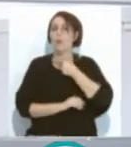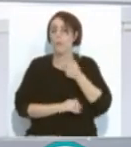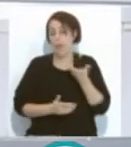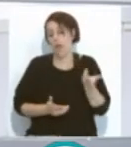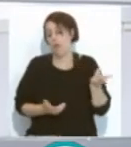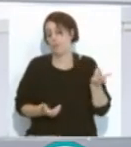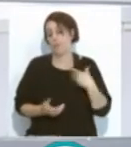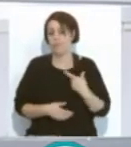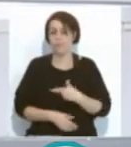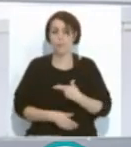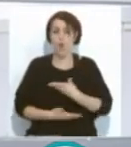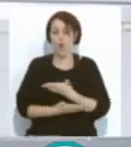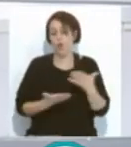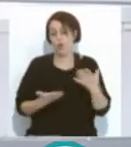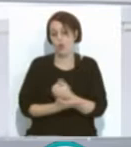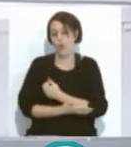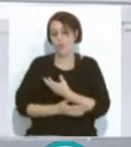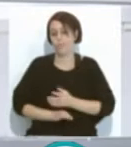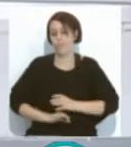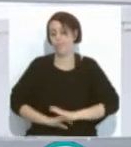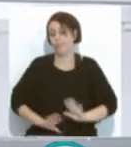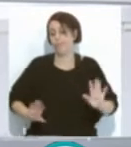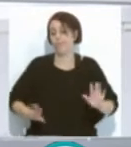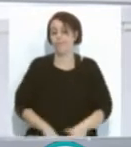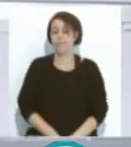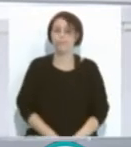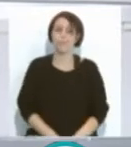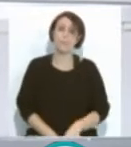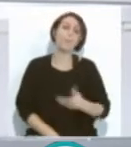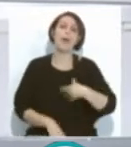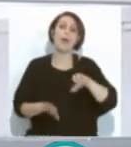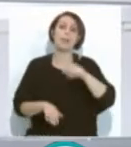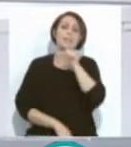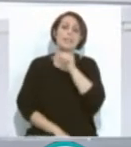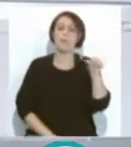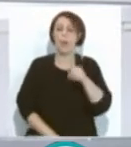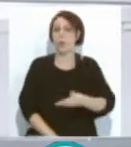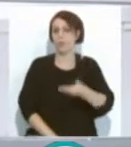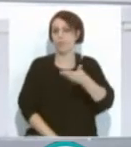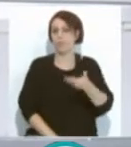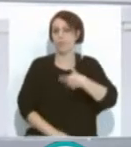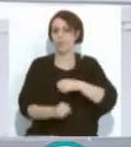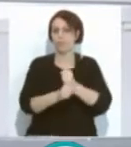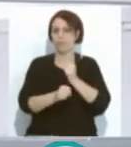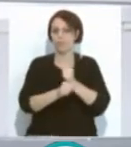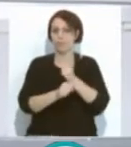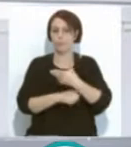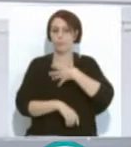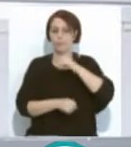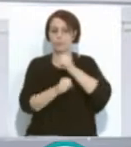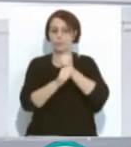hay en la viña del Señor. El Cádiz que ha tenido una semana importante de trabajo, se ha podido